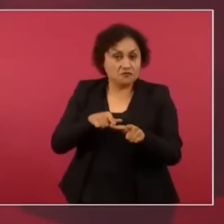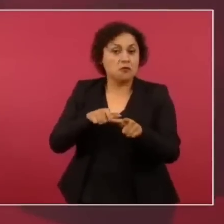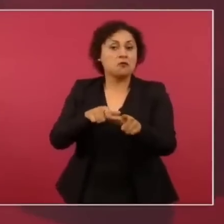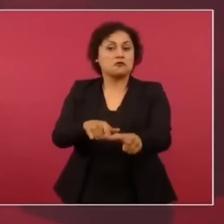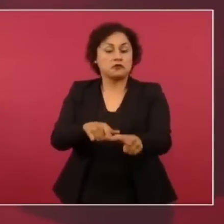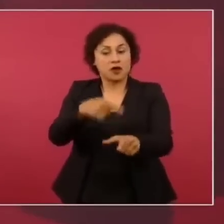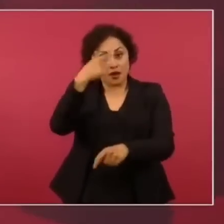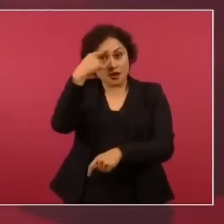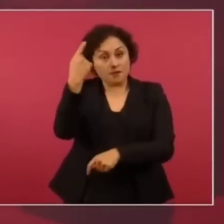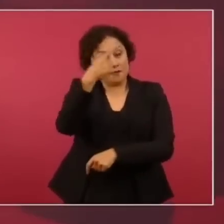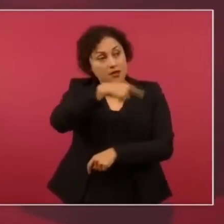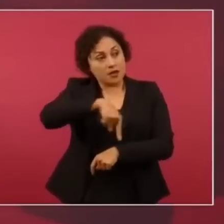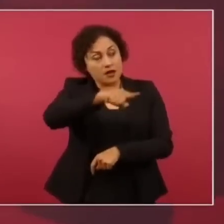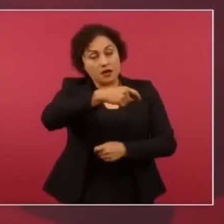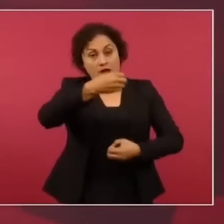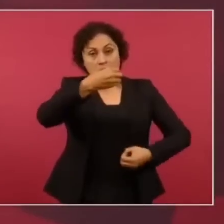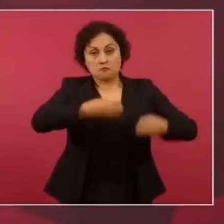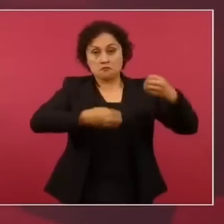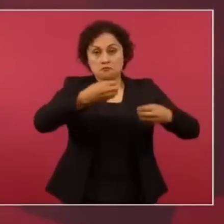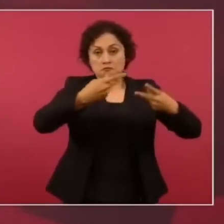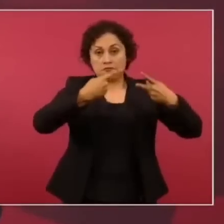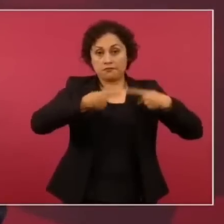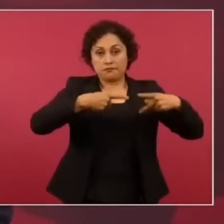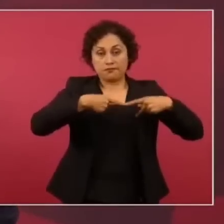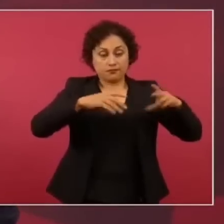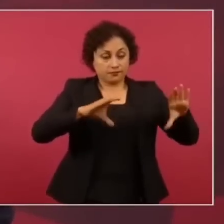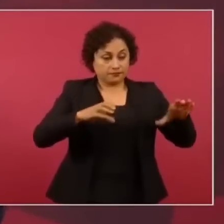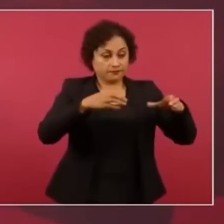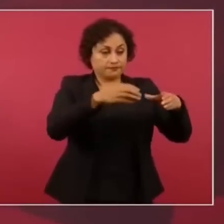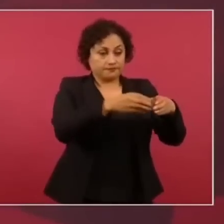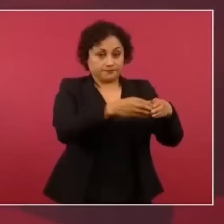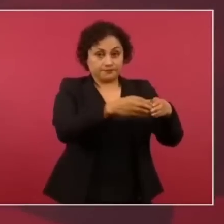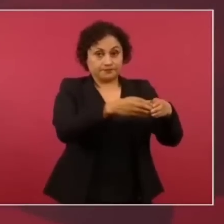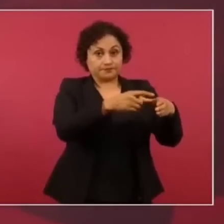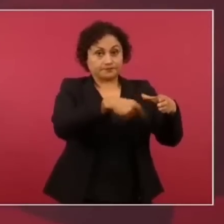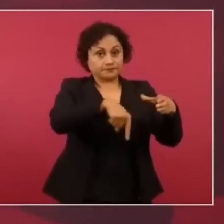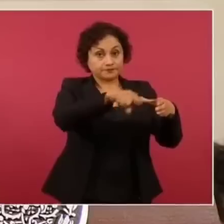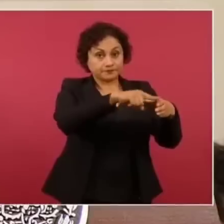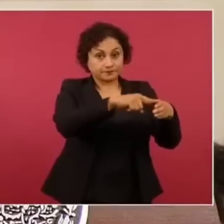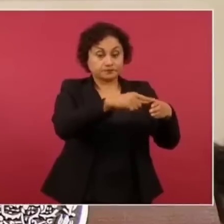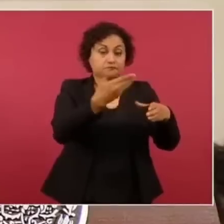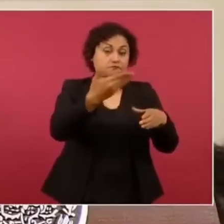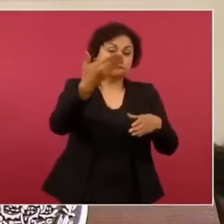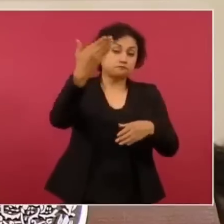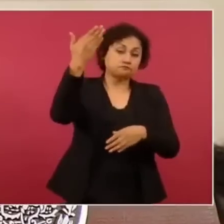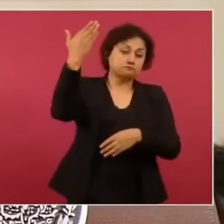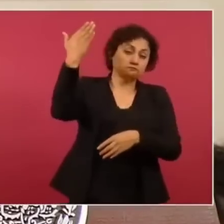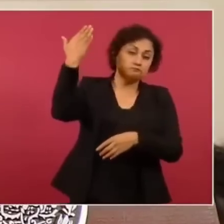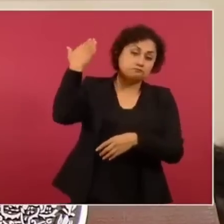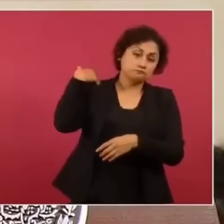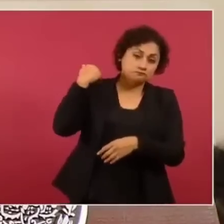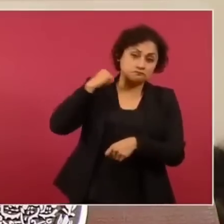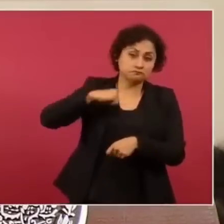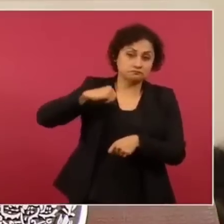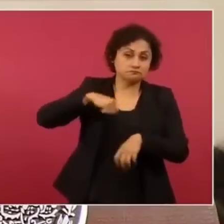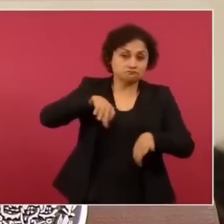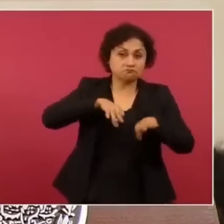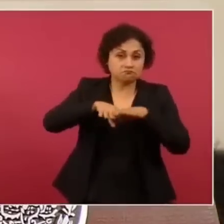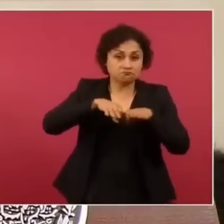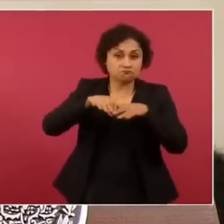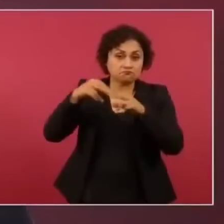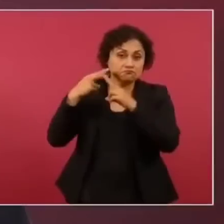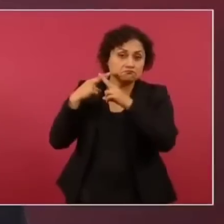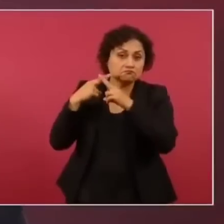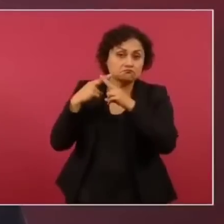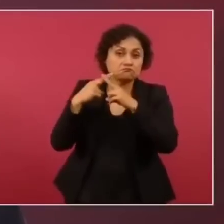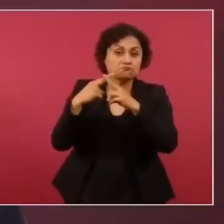ministros que habían estado en funciones desde antes de que entrara